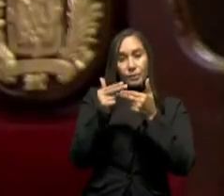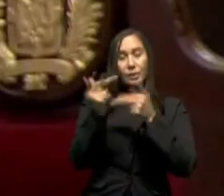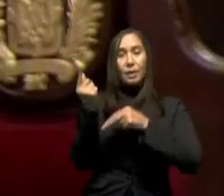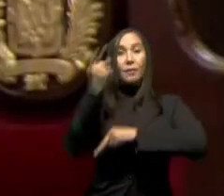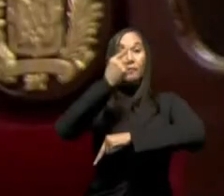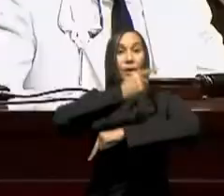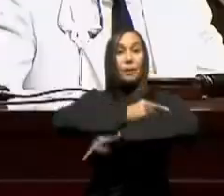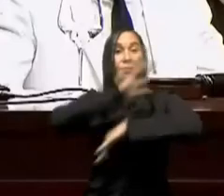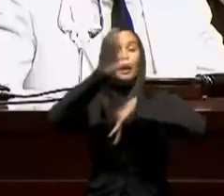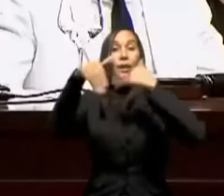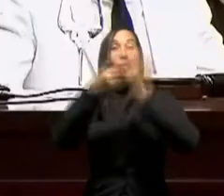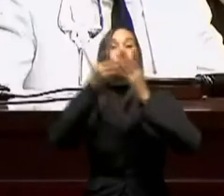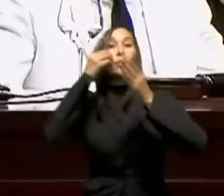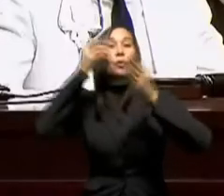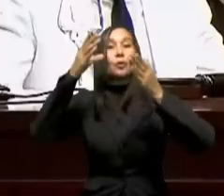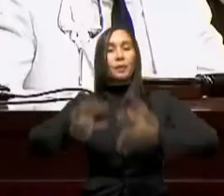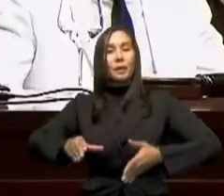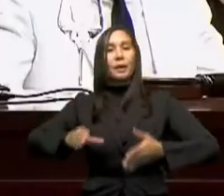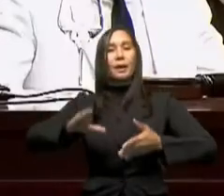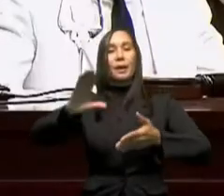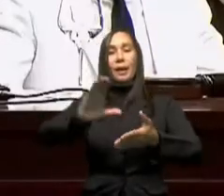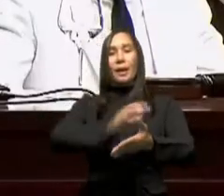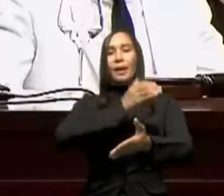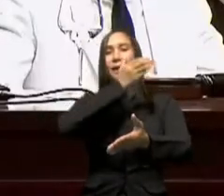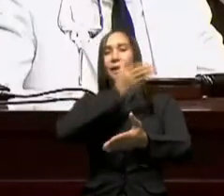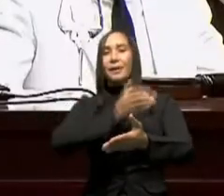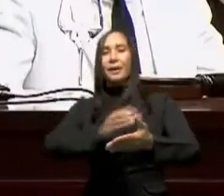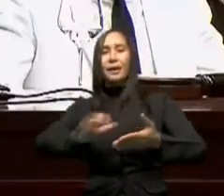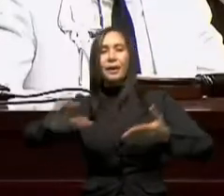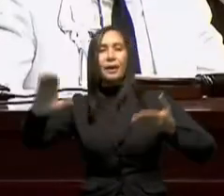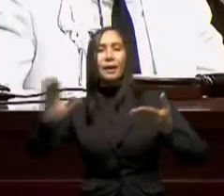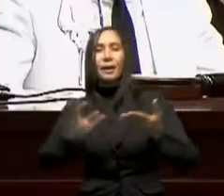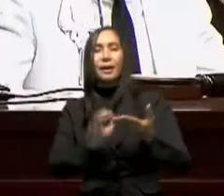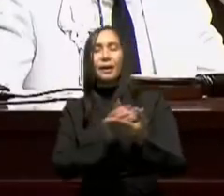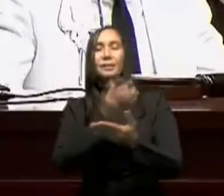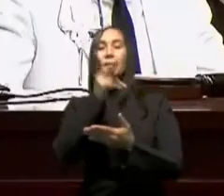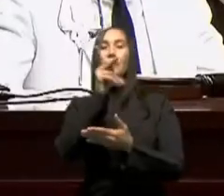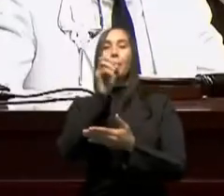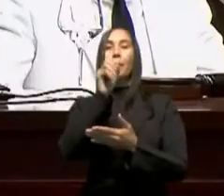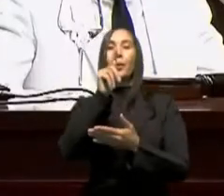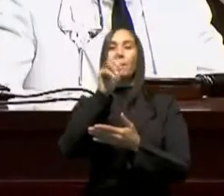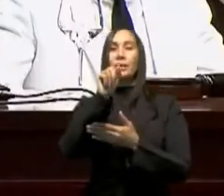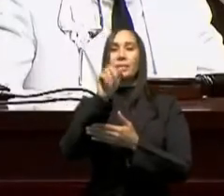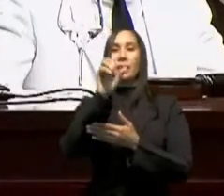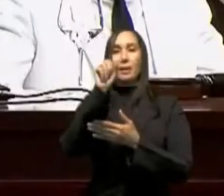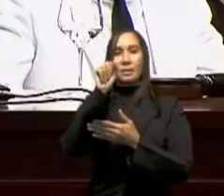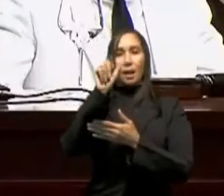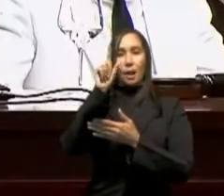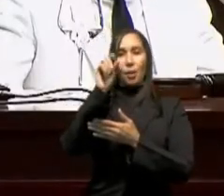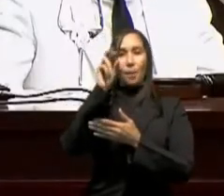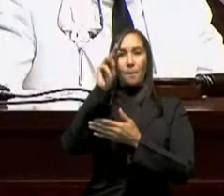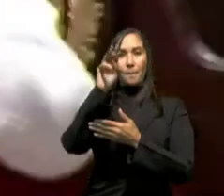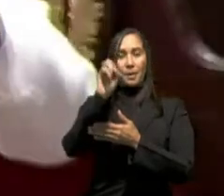que todos los hijos de esta tierra cantarán estos versos de nuestra poetisa nacional Salomé